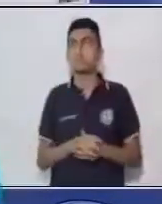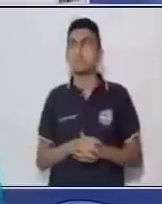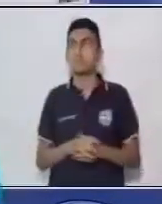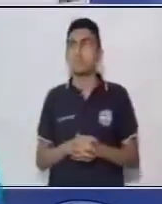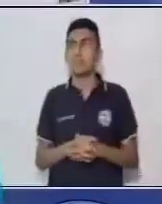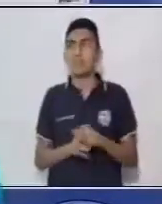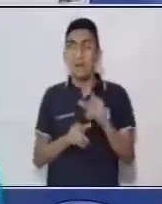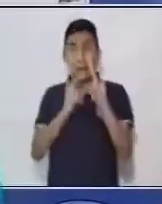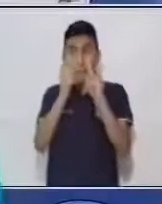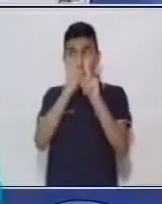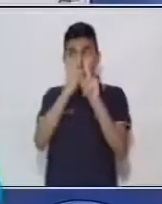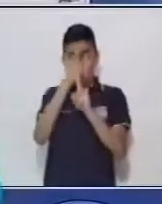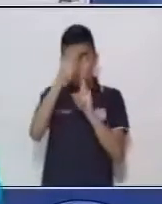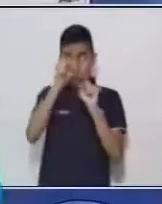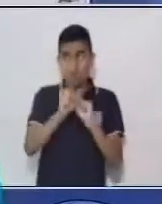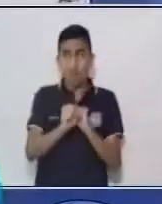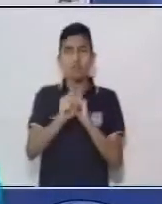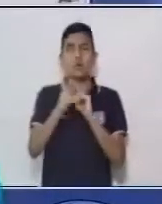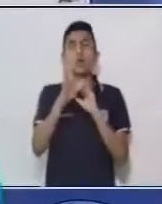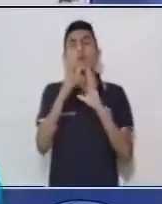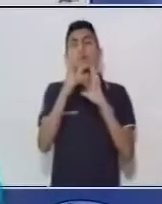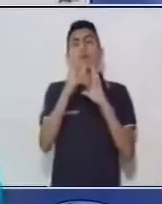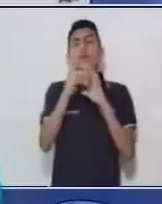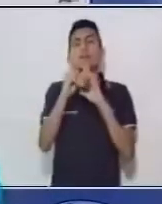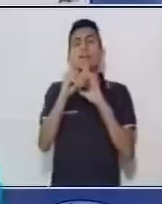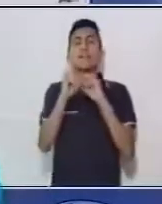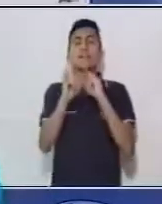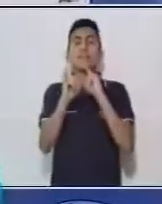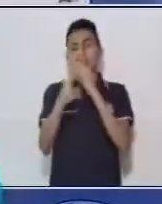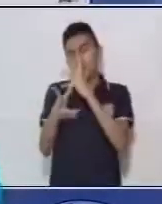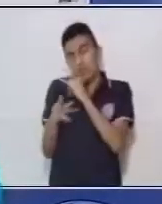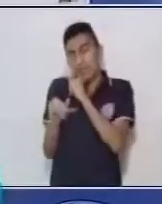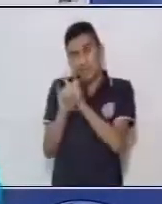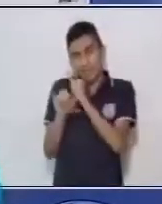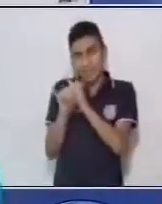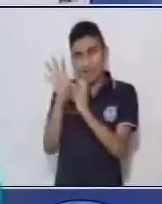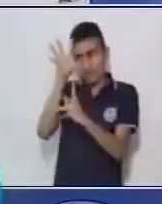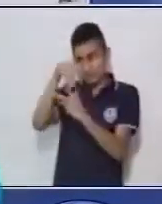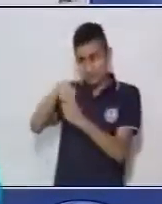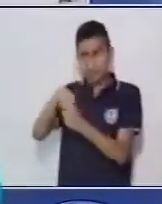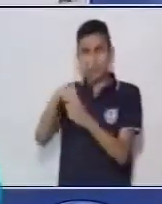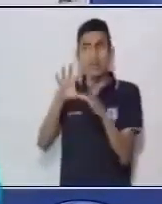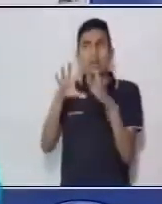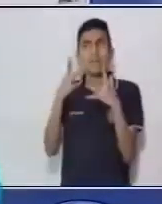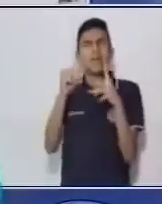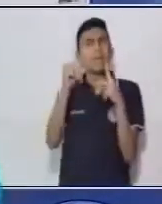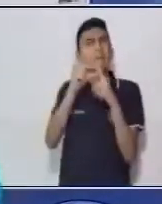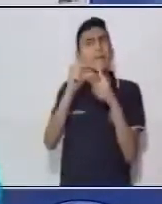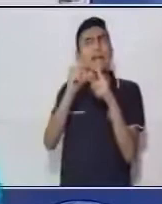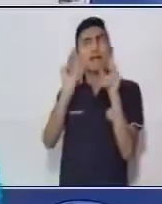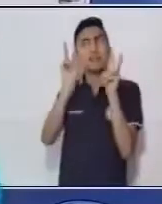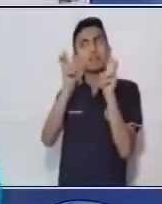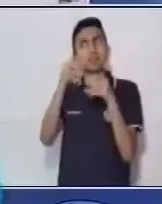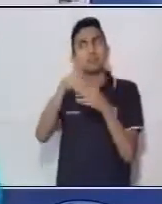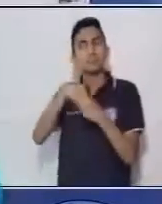Primero localicemos nuestros verbos. ¿Cuáles son las palabras que te están expresando una acción?